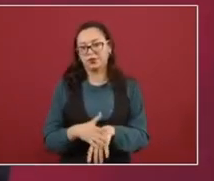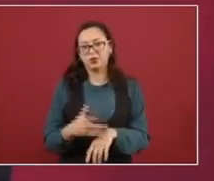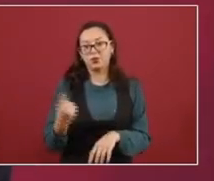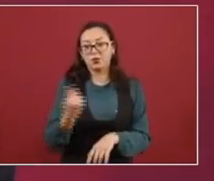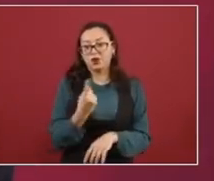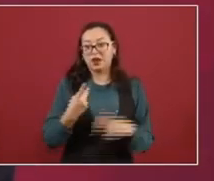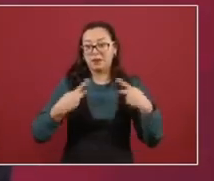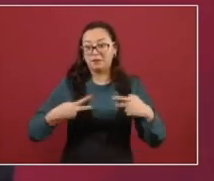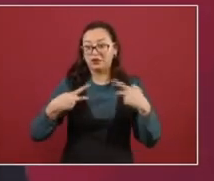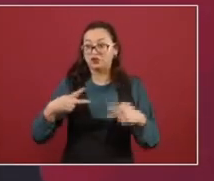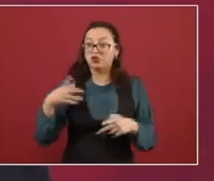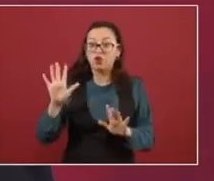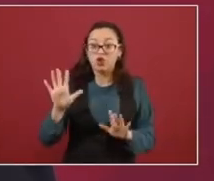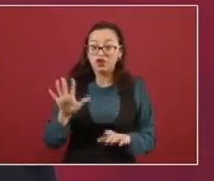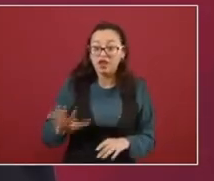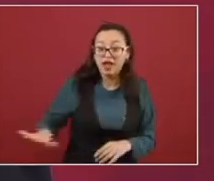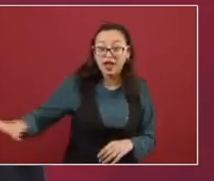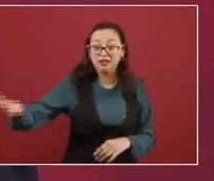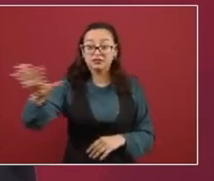porque la opinión pública